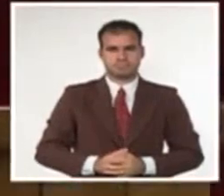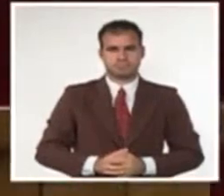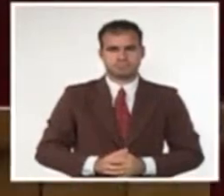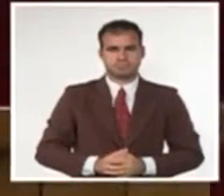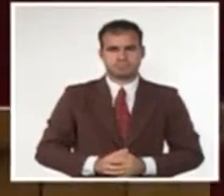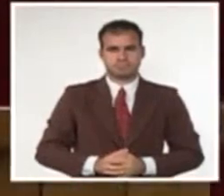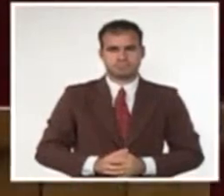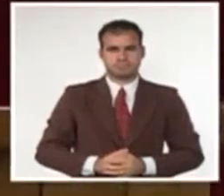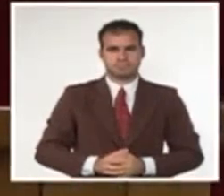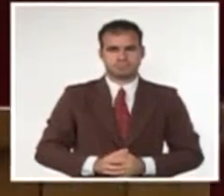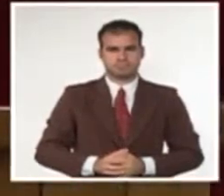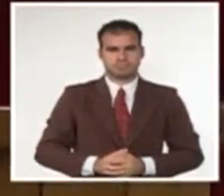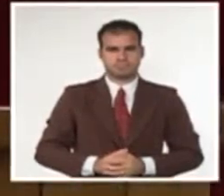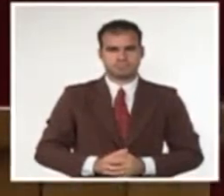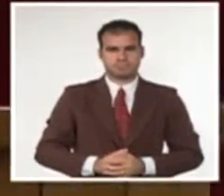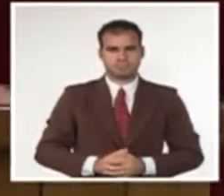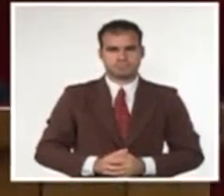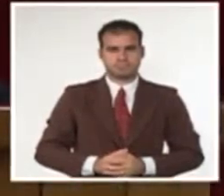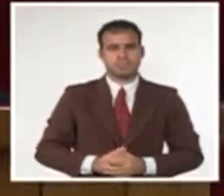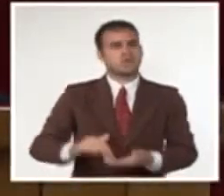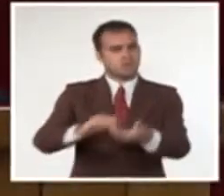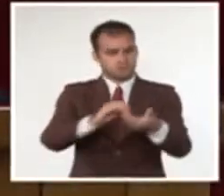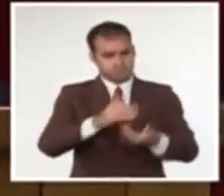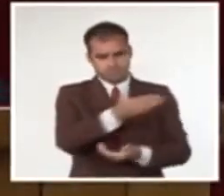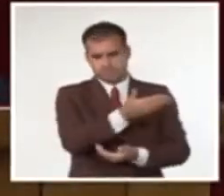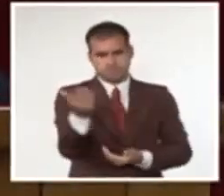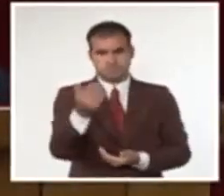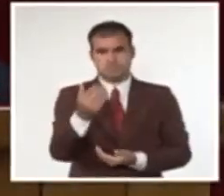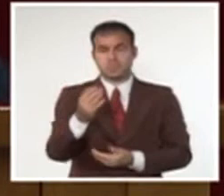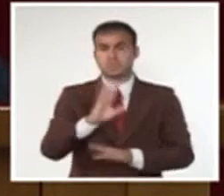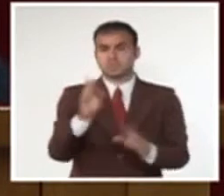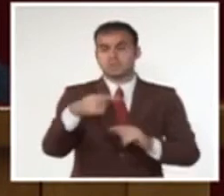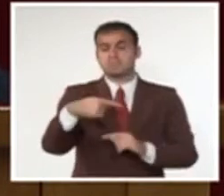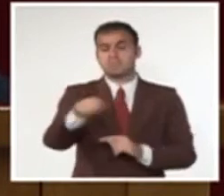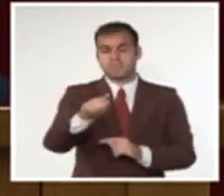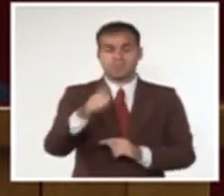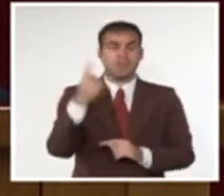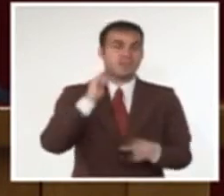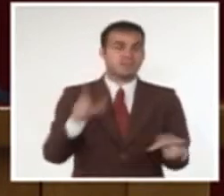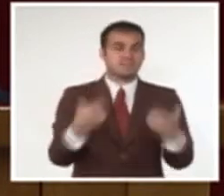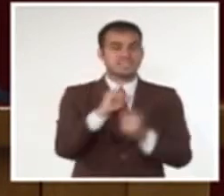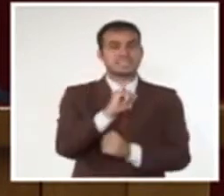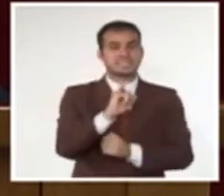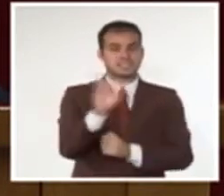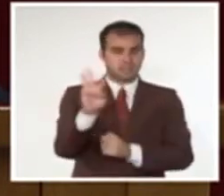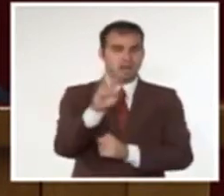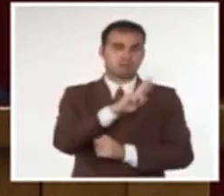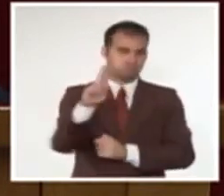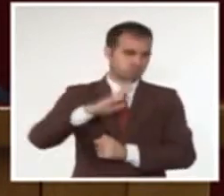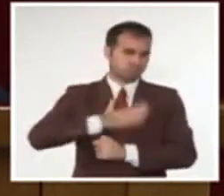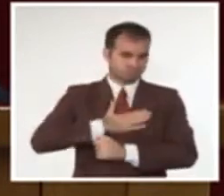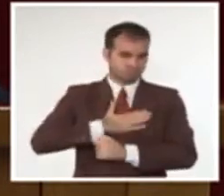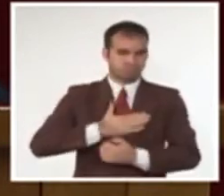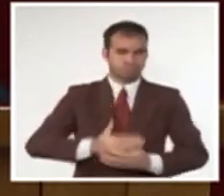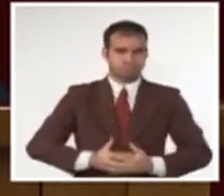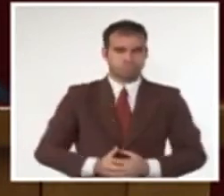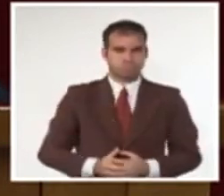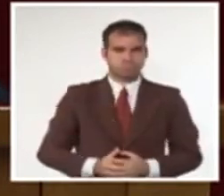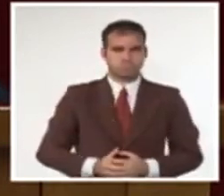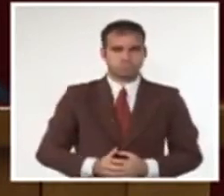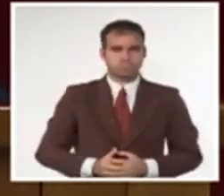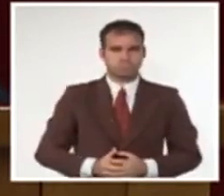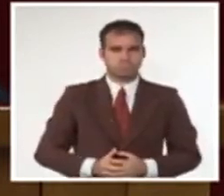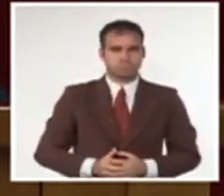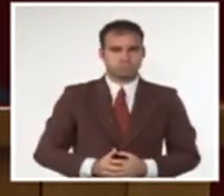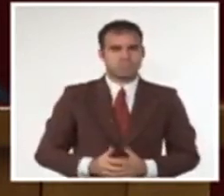Compatriotas, en unos días estaremos llegando al aniversario 63 de la Revolución. Ya soplan